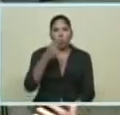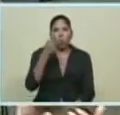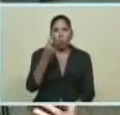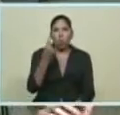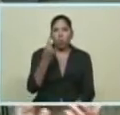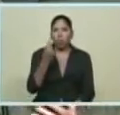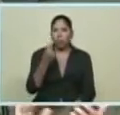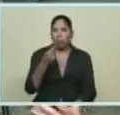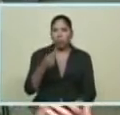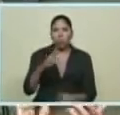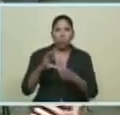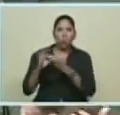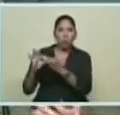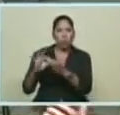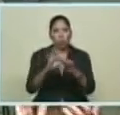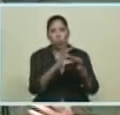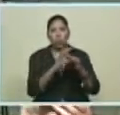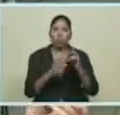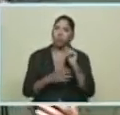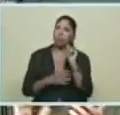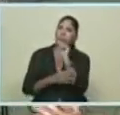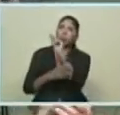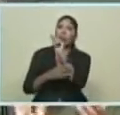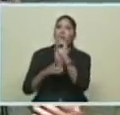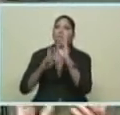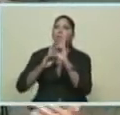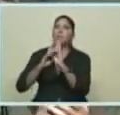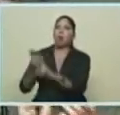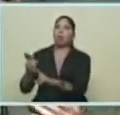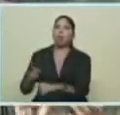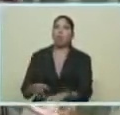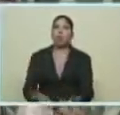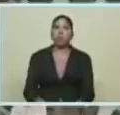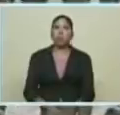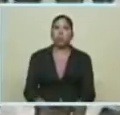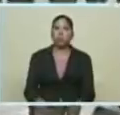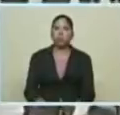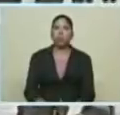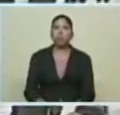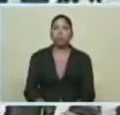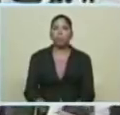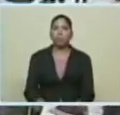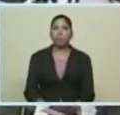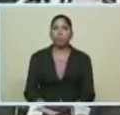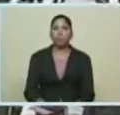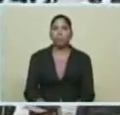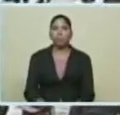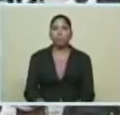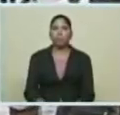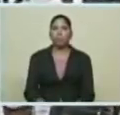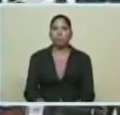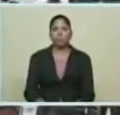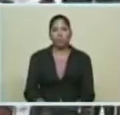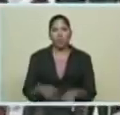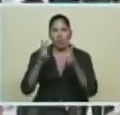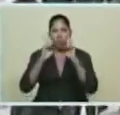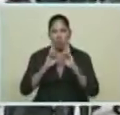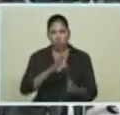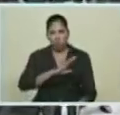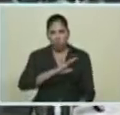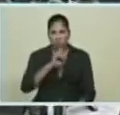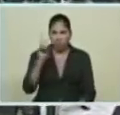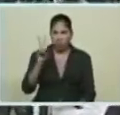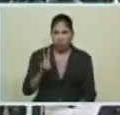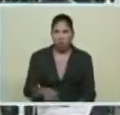puño, con la unión más poderosa que hayamos visto en siglos de lucha por la dignidad y la soberanía de nuestra